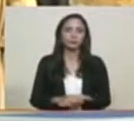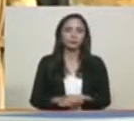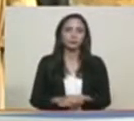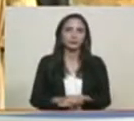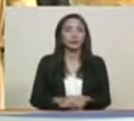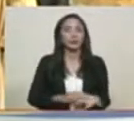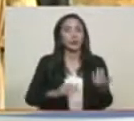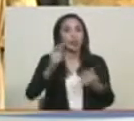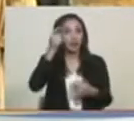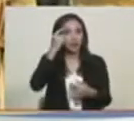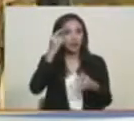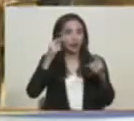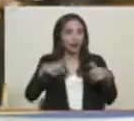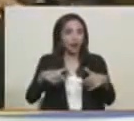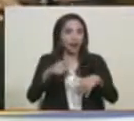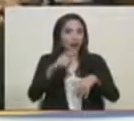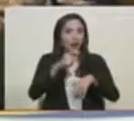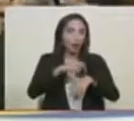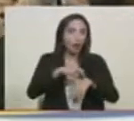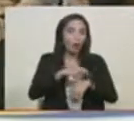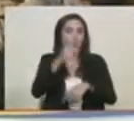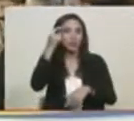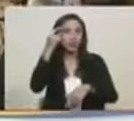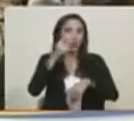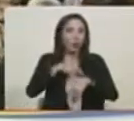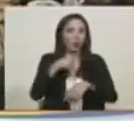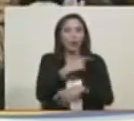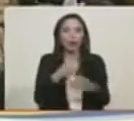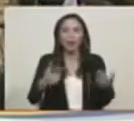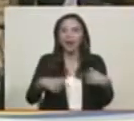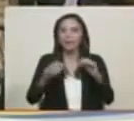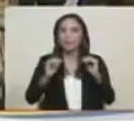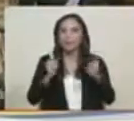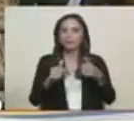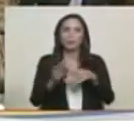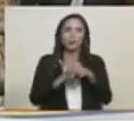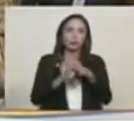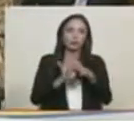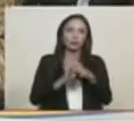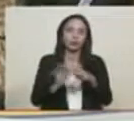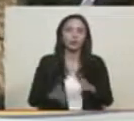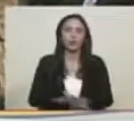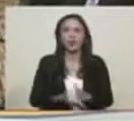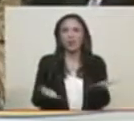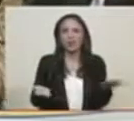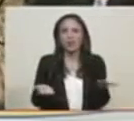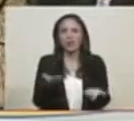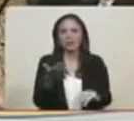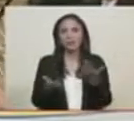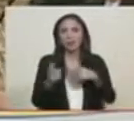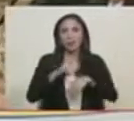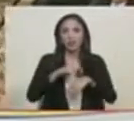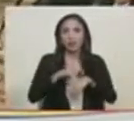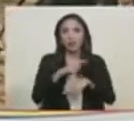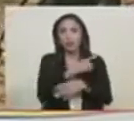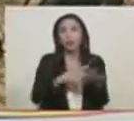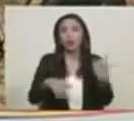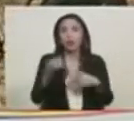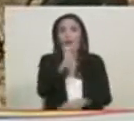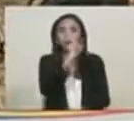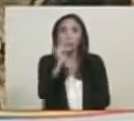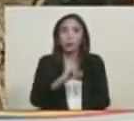el día d a la hora h será gradual de repente arrancamos por cárcel